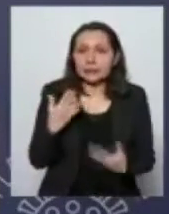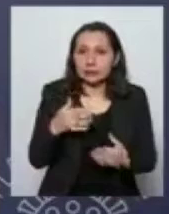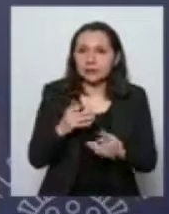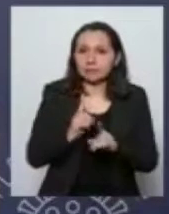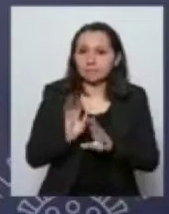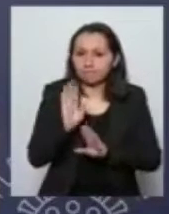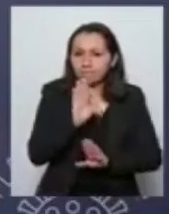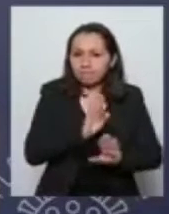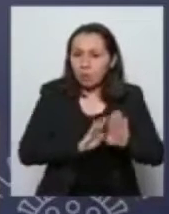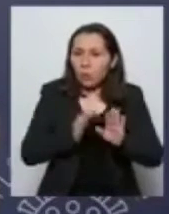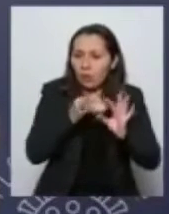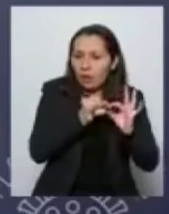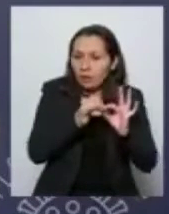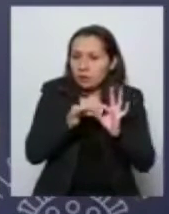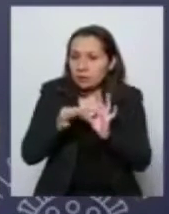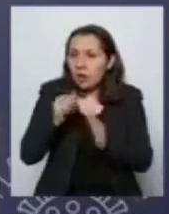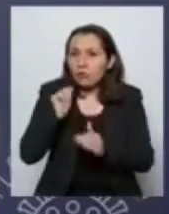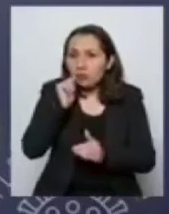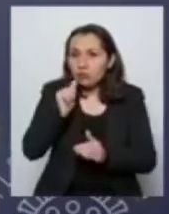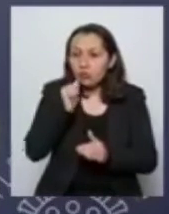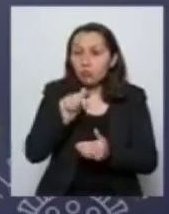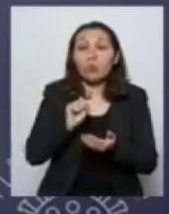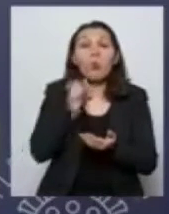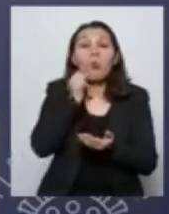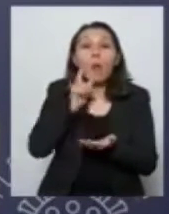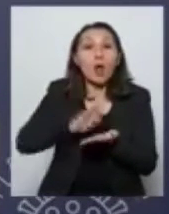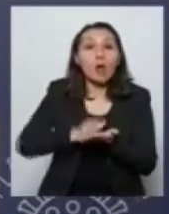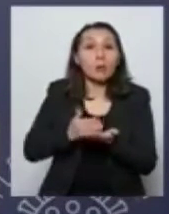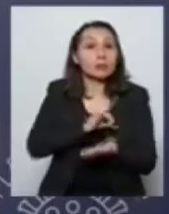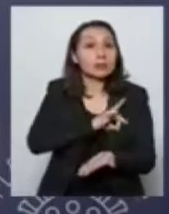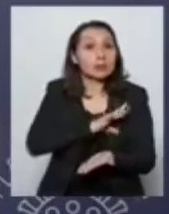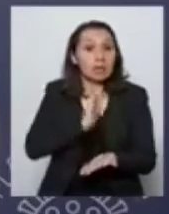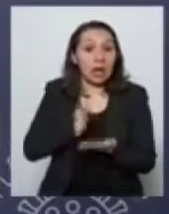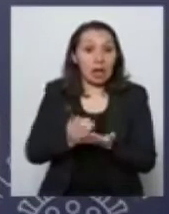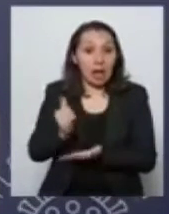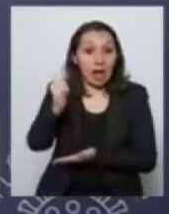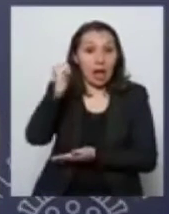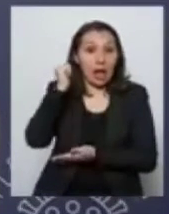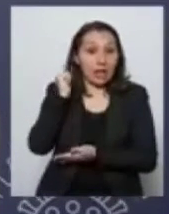seguir mirando con mucho detalle. ¿Cuál es la situación en nuestro país? Hasta el